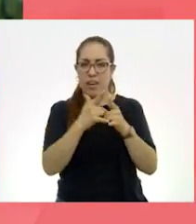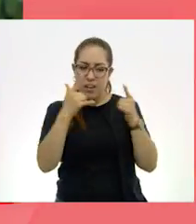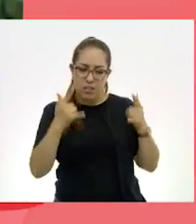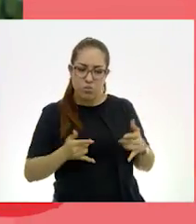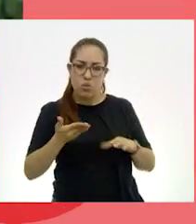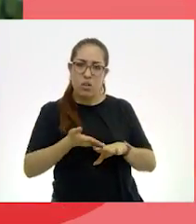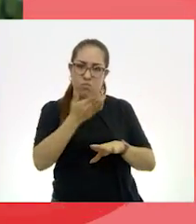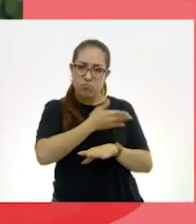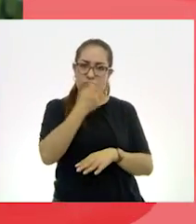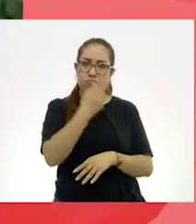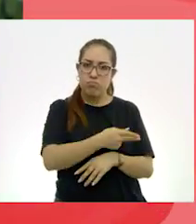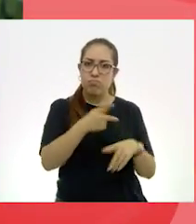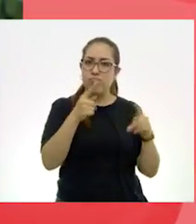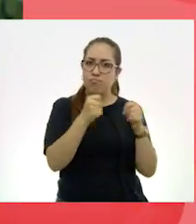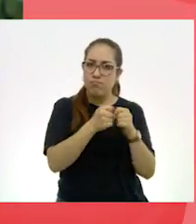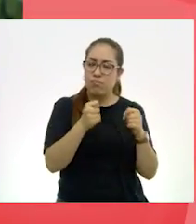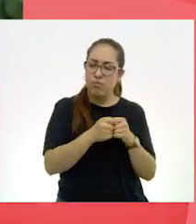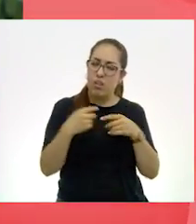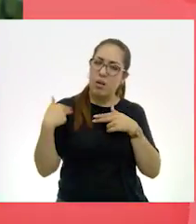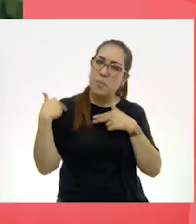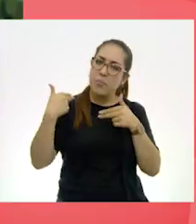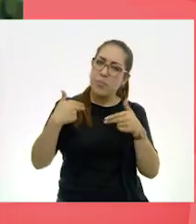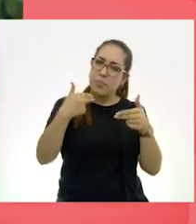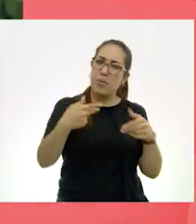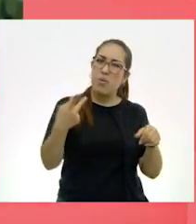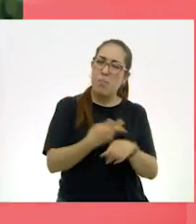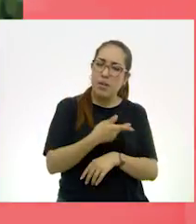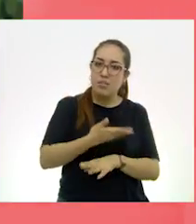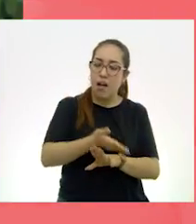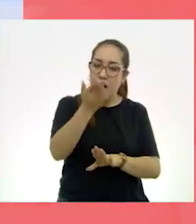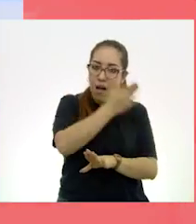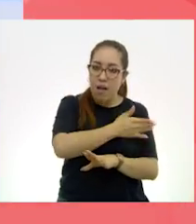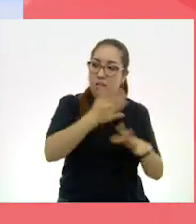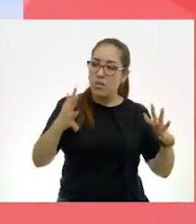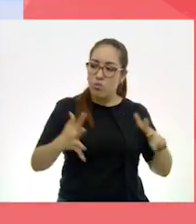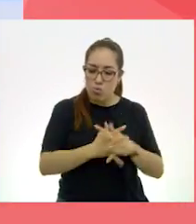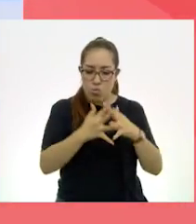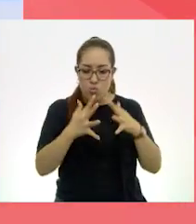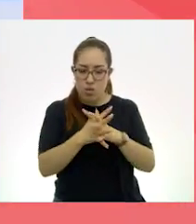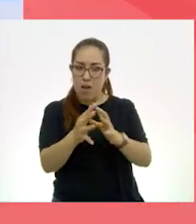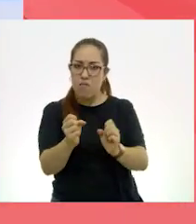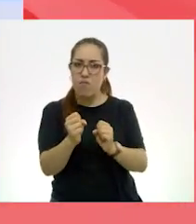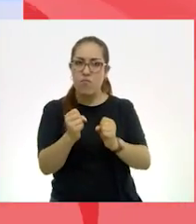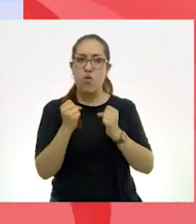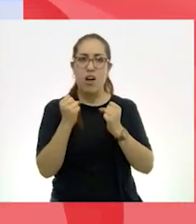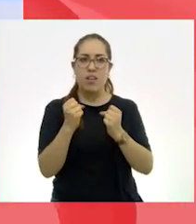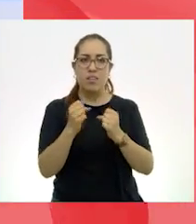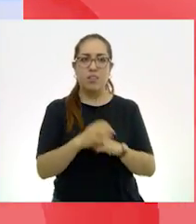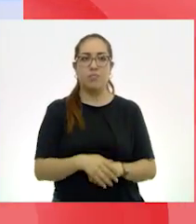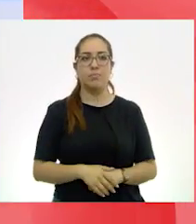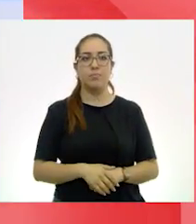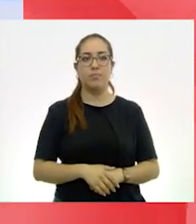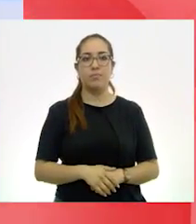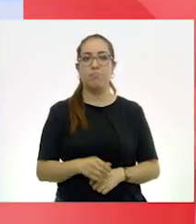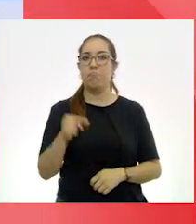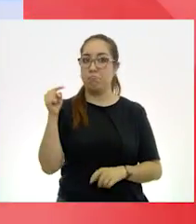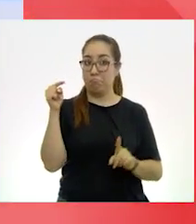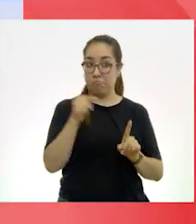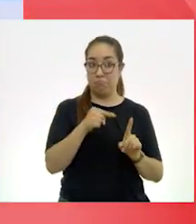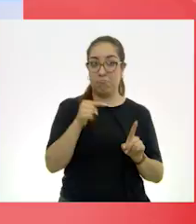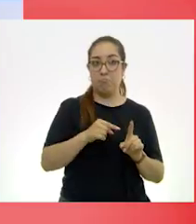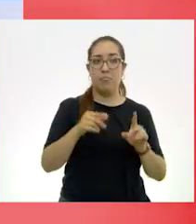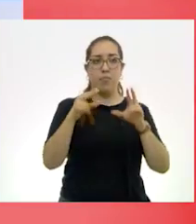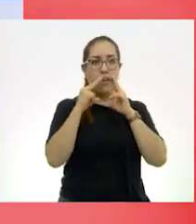ser coronel, historias de la lucha armada. Entonces, Emiliano tenía